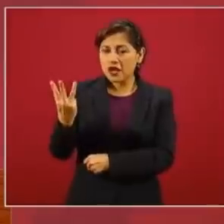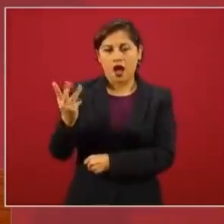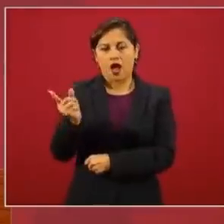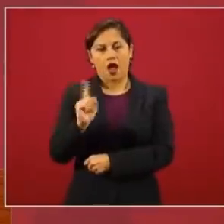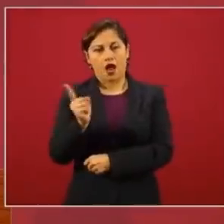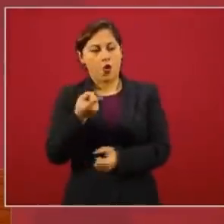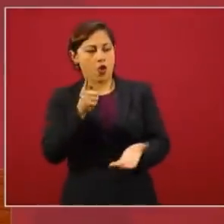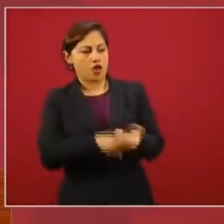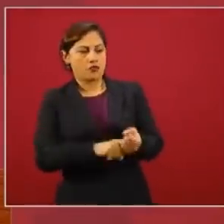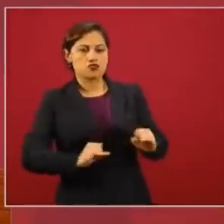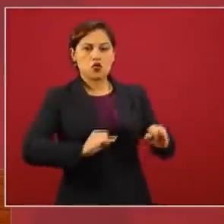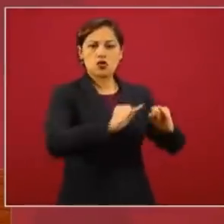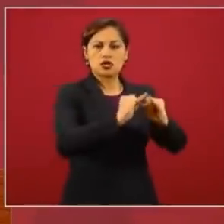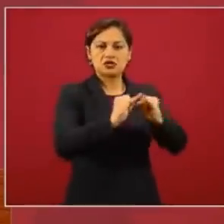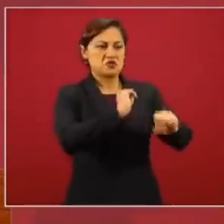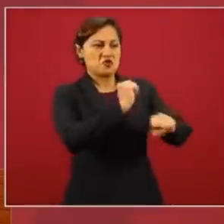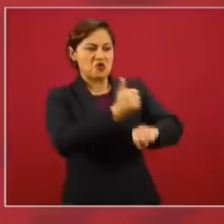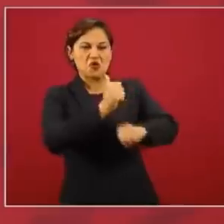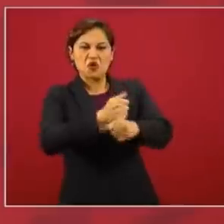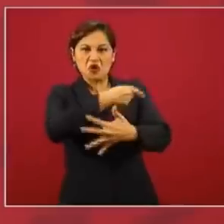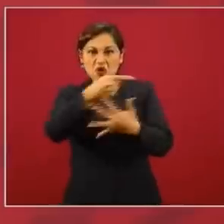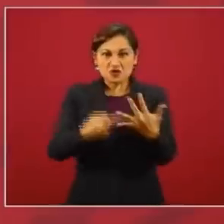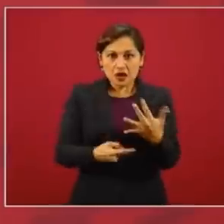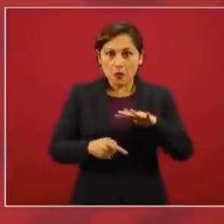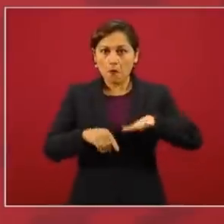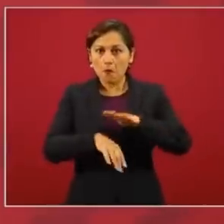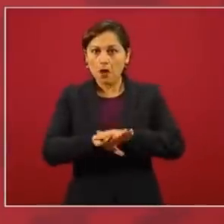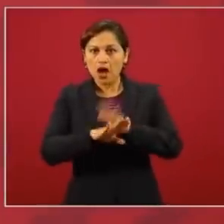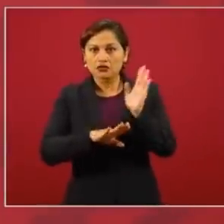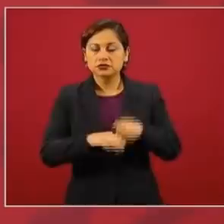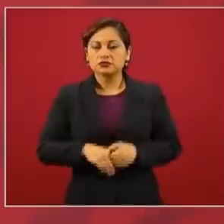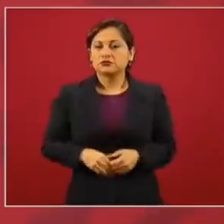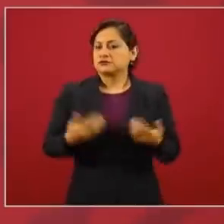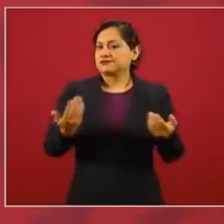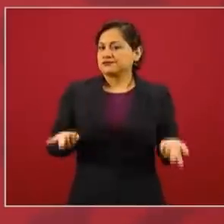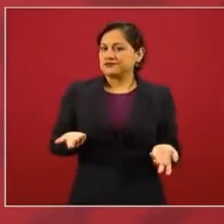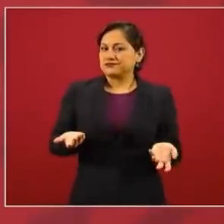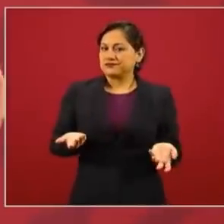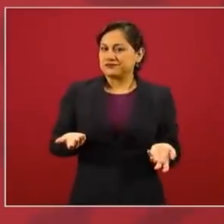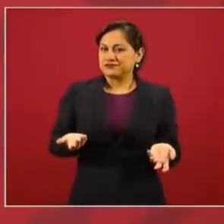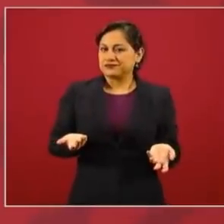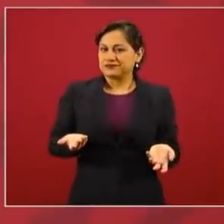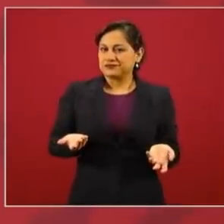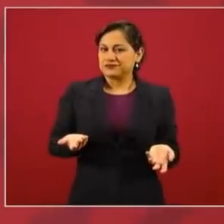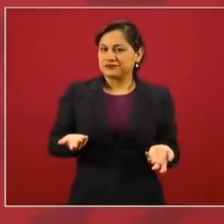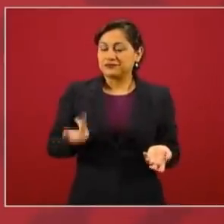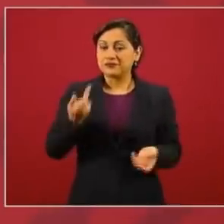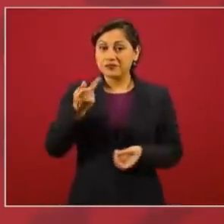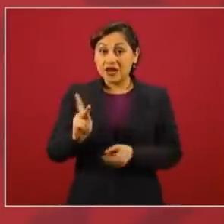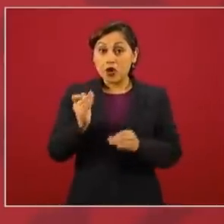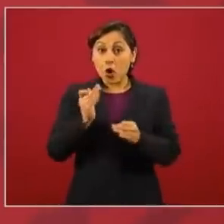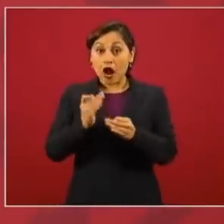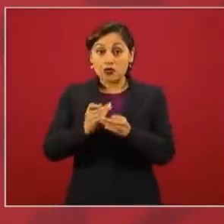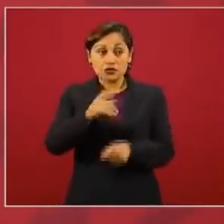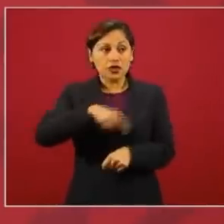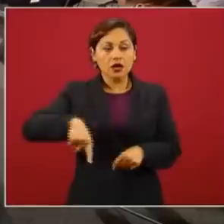Pero todos, y ahora se respeta el que no ganen más que el presidente,